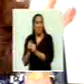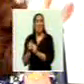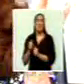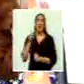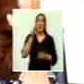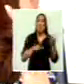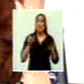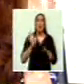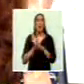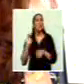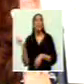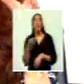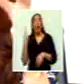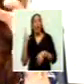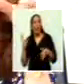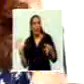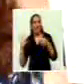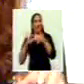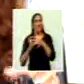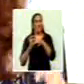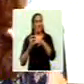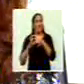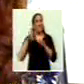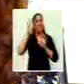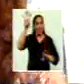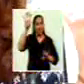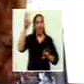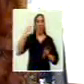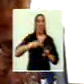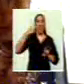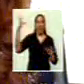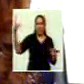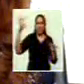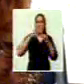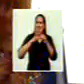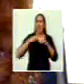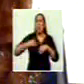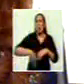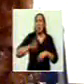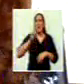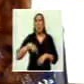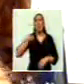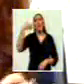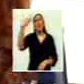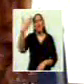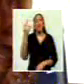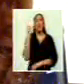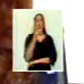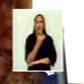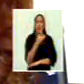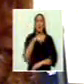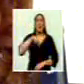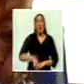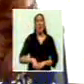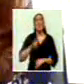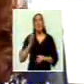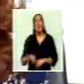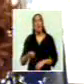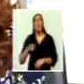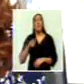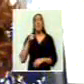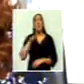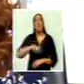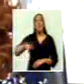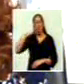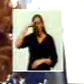viceversa del turismo de Calafate, y más adelante también del de Ushuaia, del de Madryn, y todo el corredor patagónico.